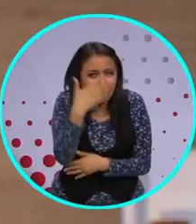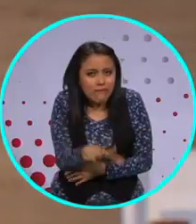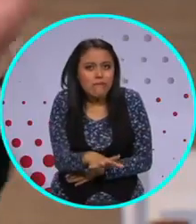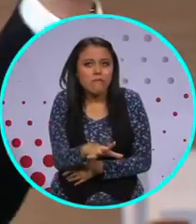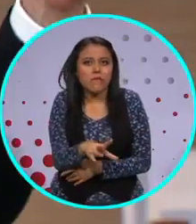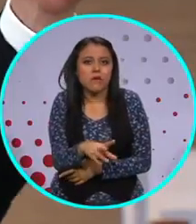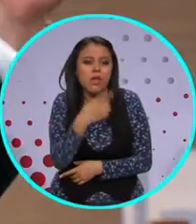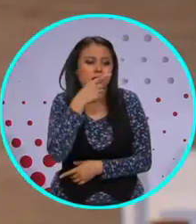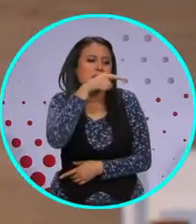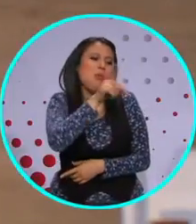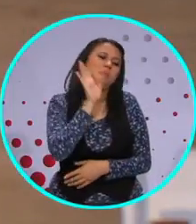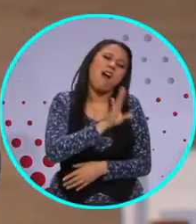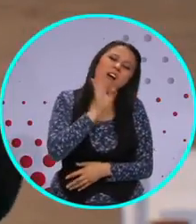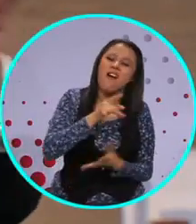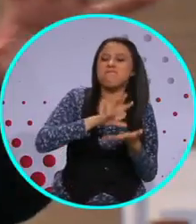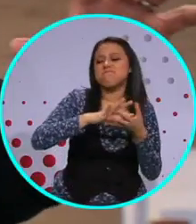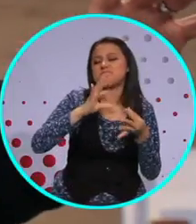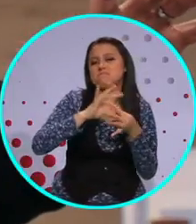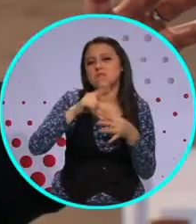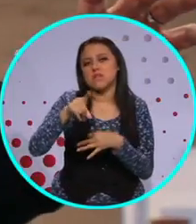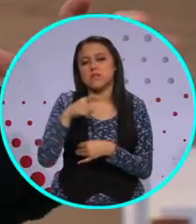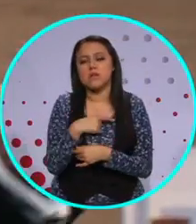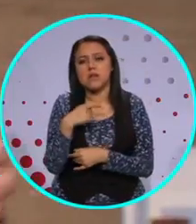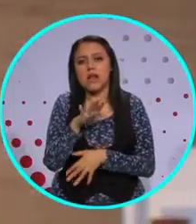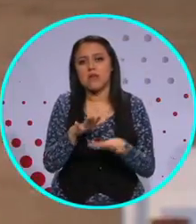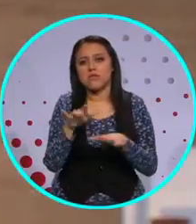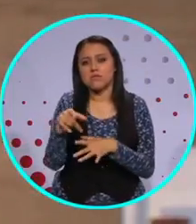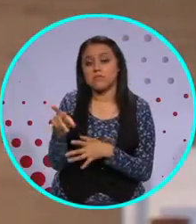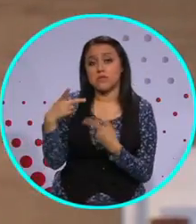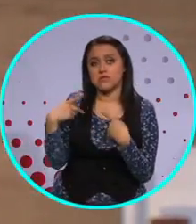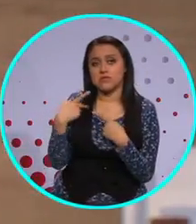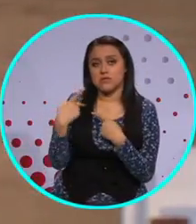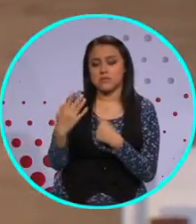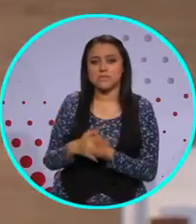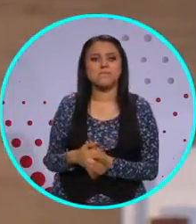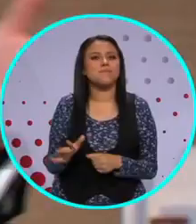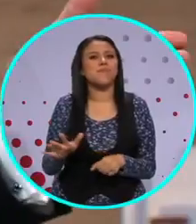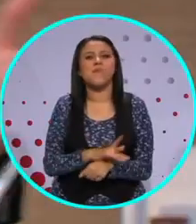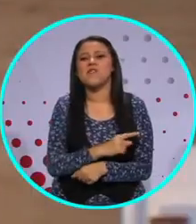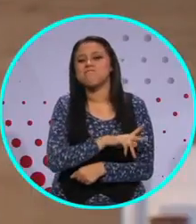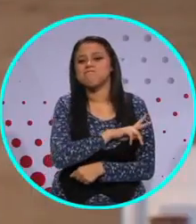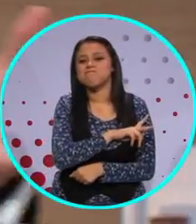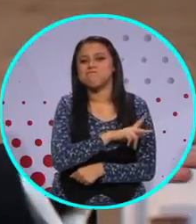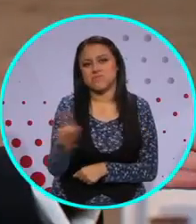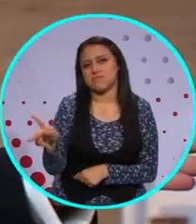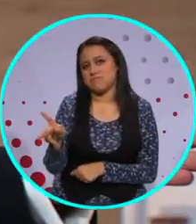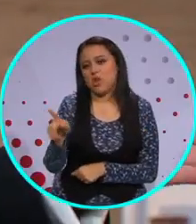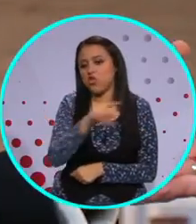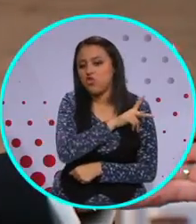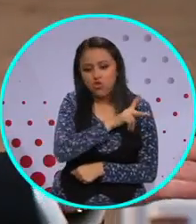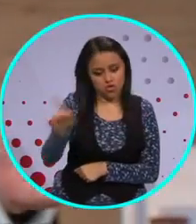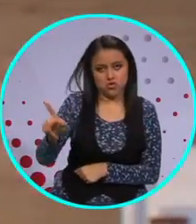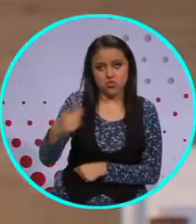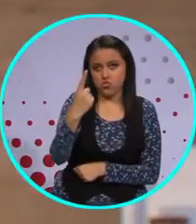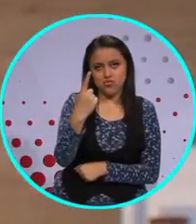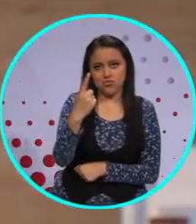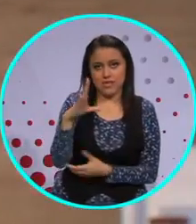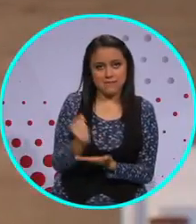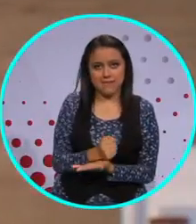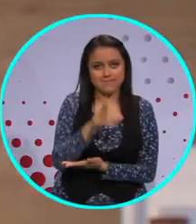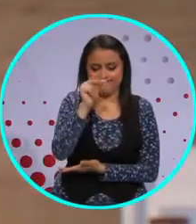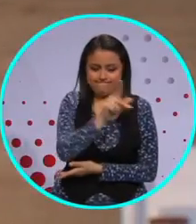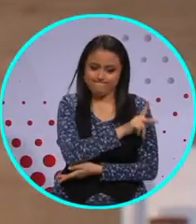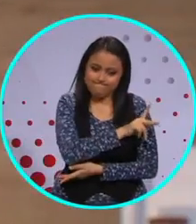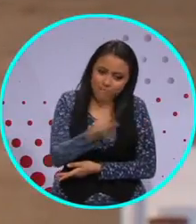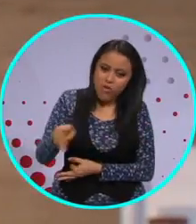después algunos de esos protegidos de la imagen porque todos son nadie no se sale por dios ambición todos